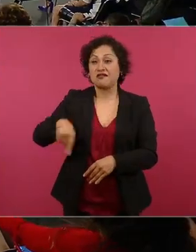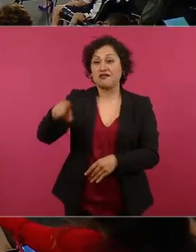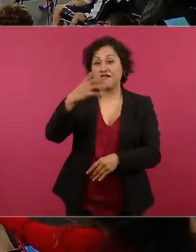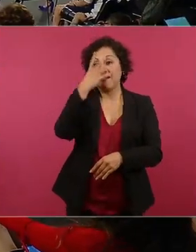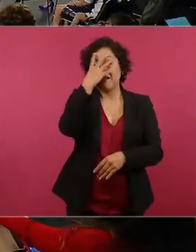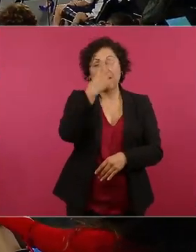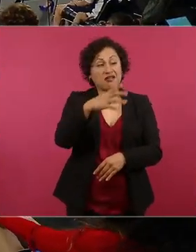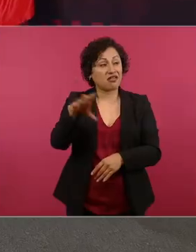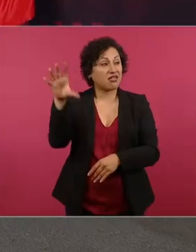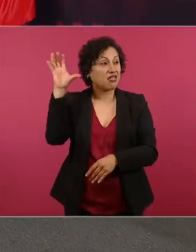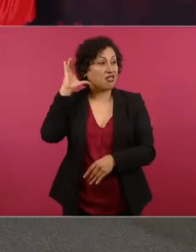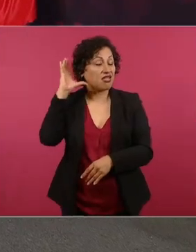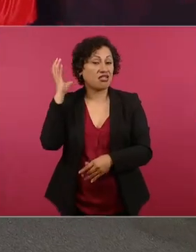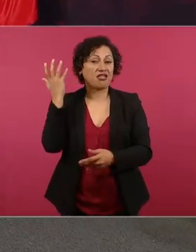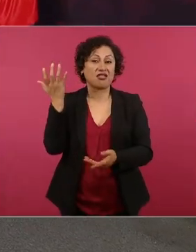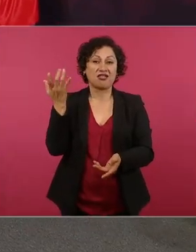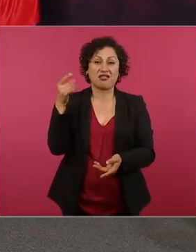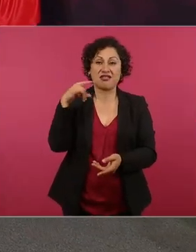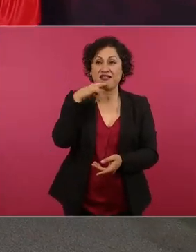cretinos,